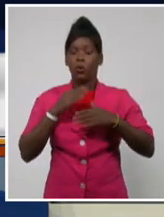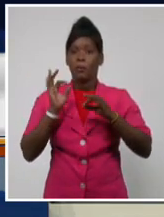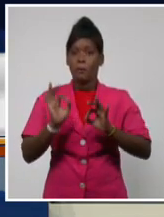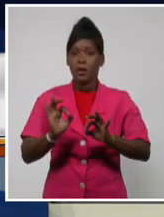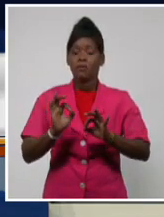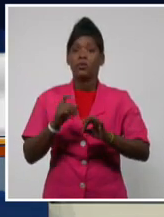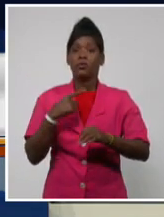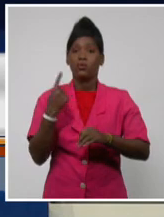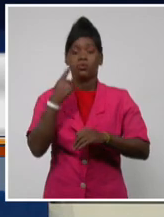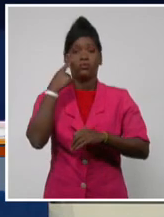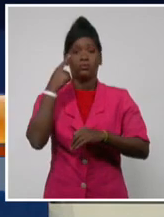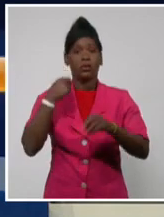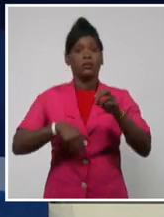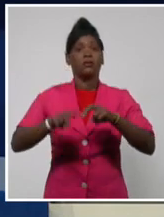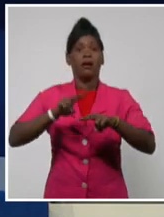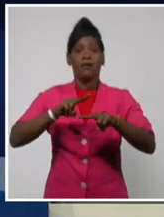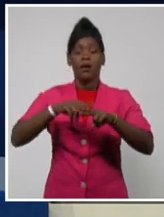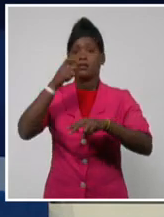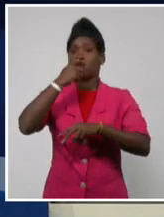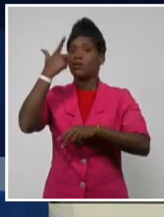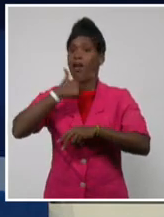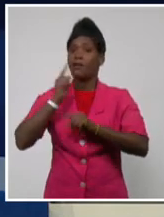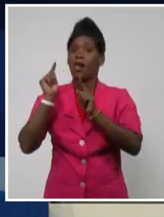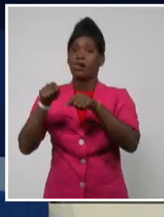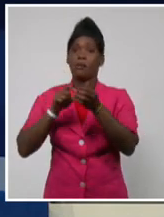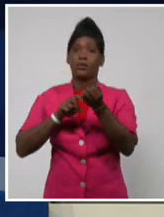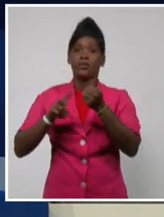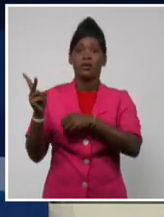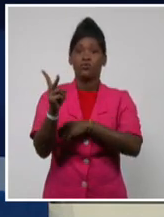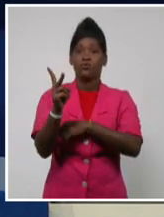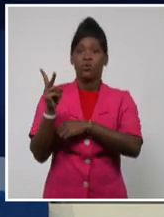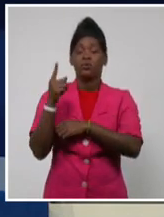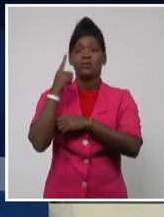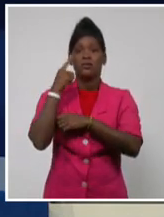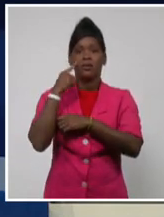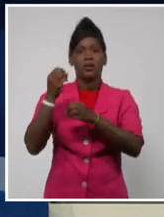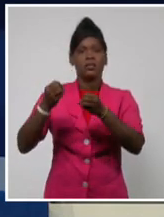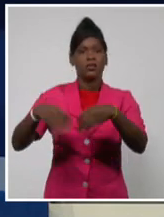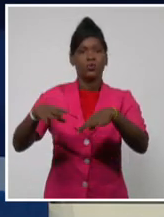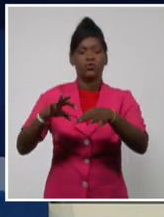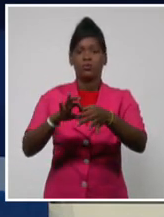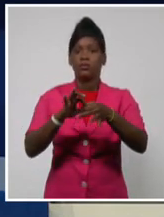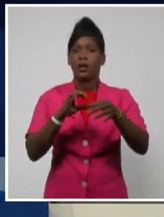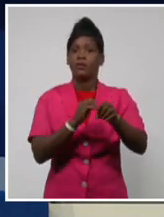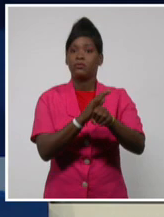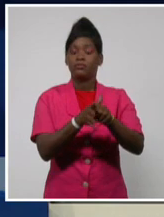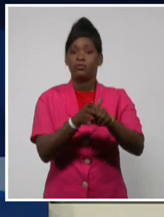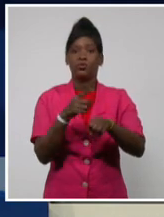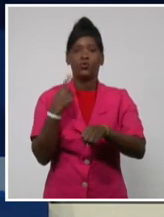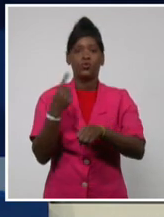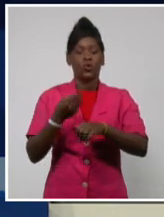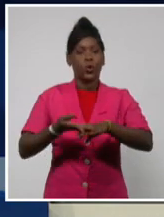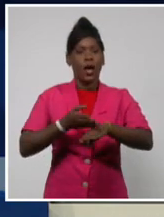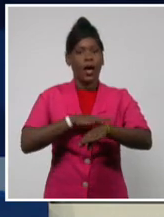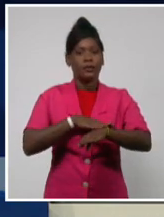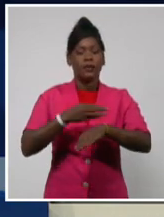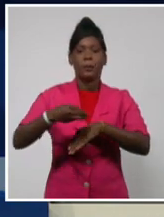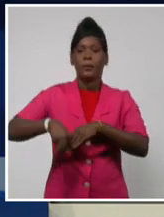Habana, ahora en Ciego de Ávila, pues realmente tiene que quedar un número importante de